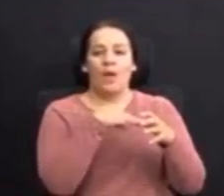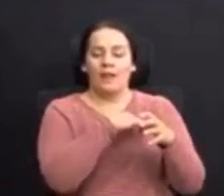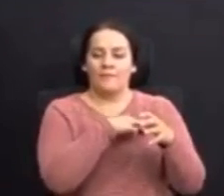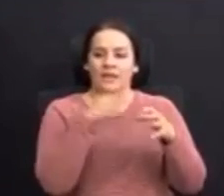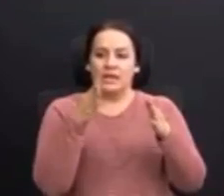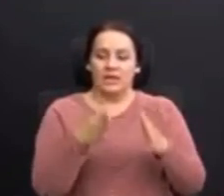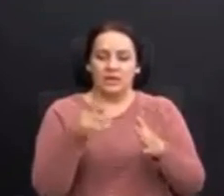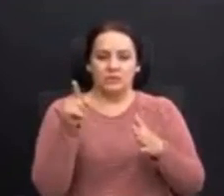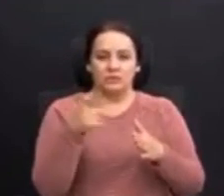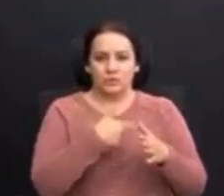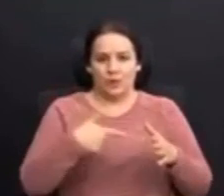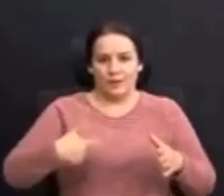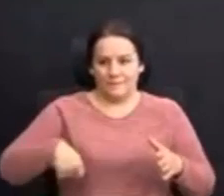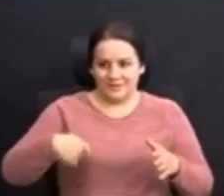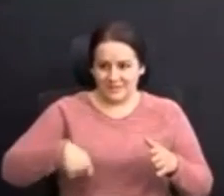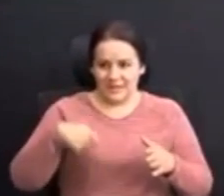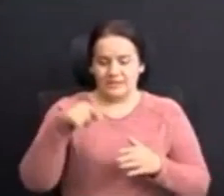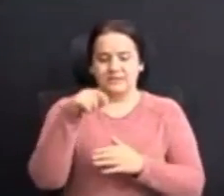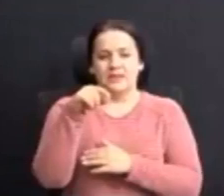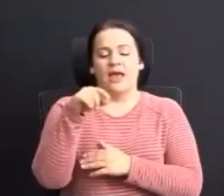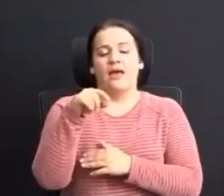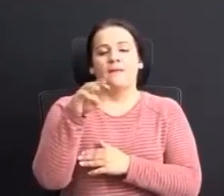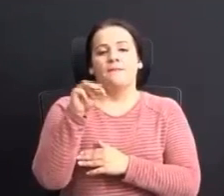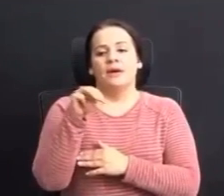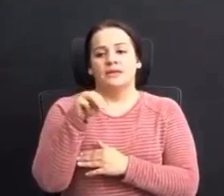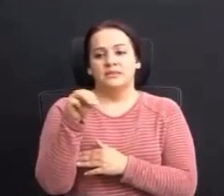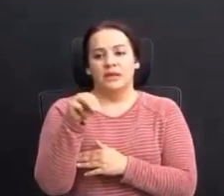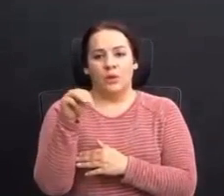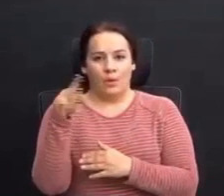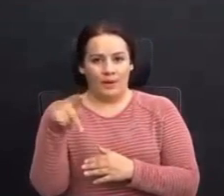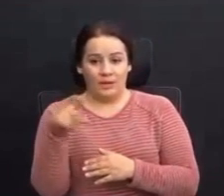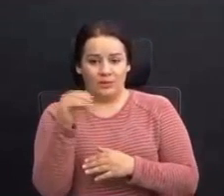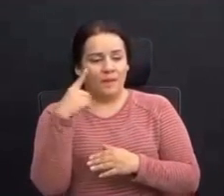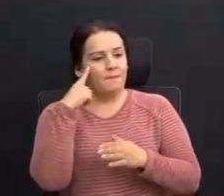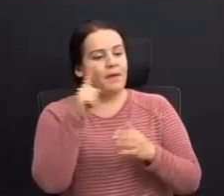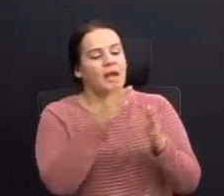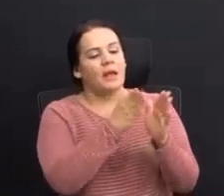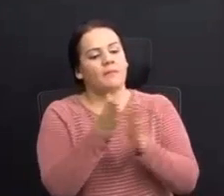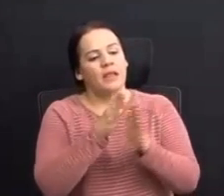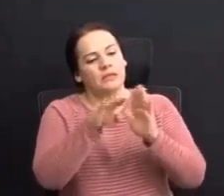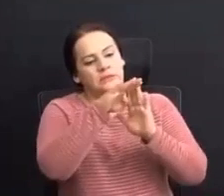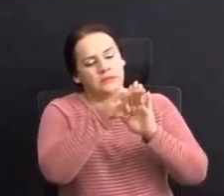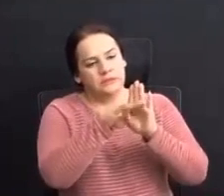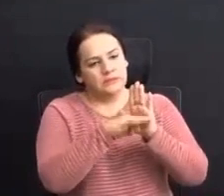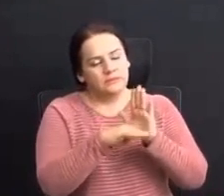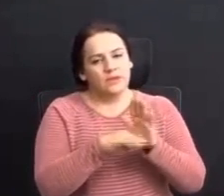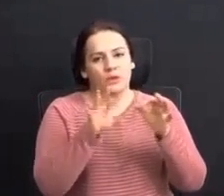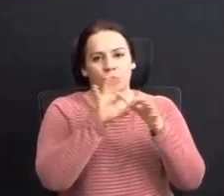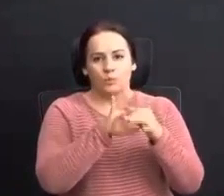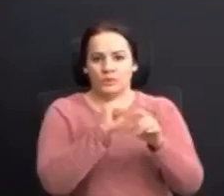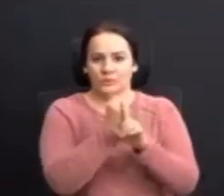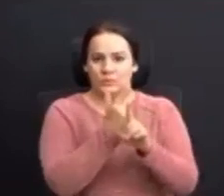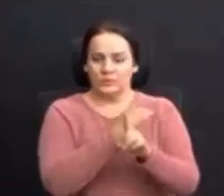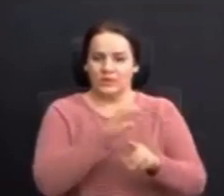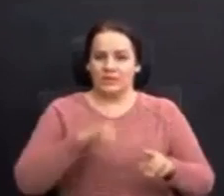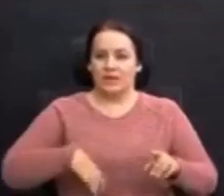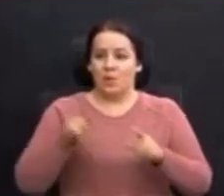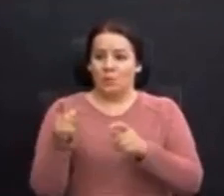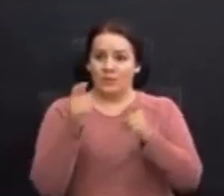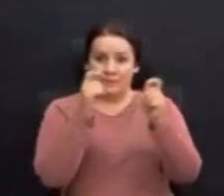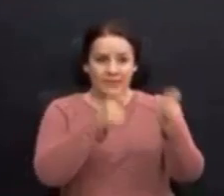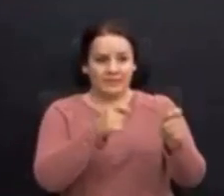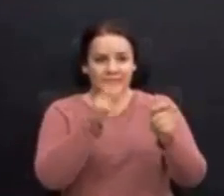acercamiento con el Poder Ejecutivo plantearle la hoja de ruta o la visión de la bancada social cristiana al gobierno. Le presentan